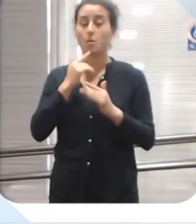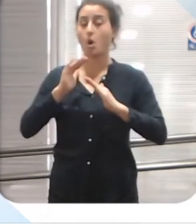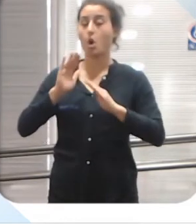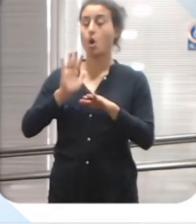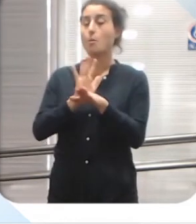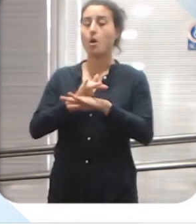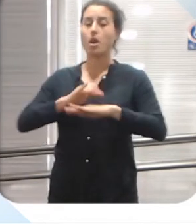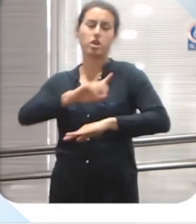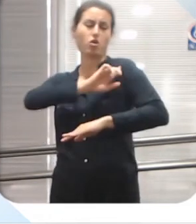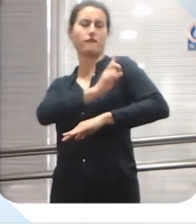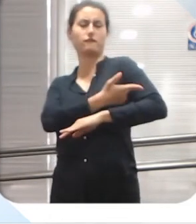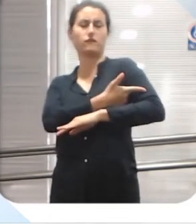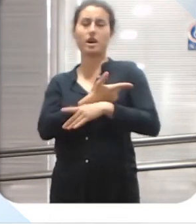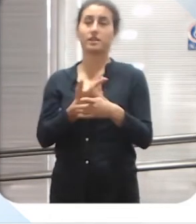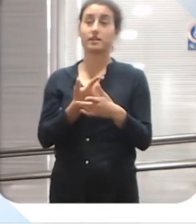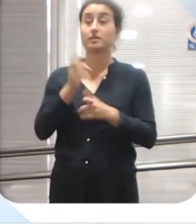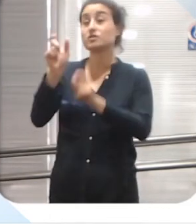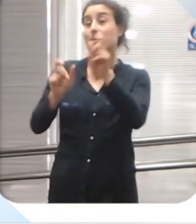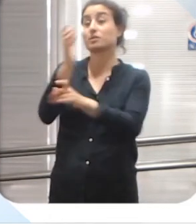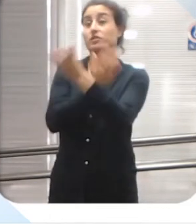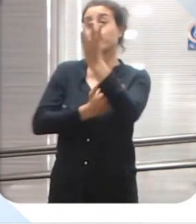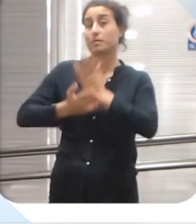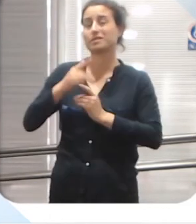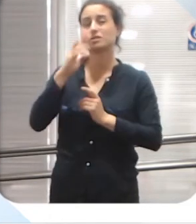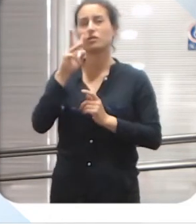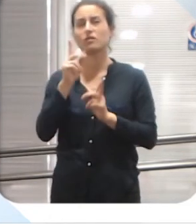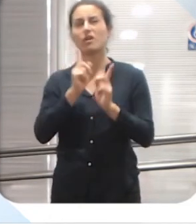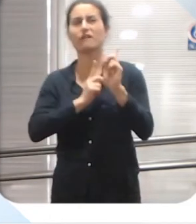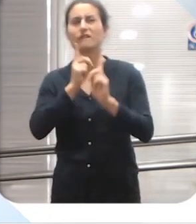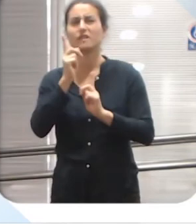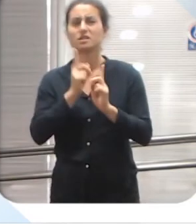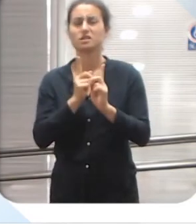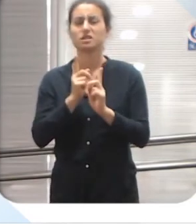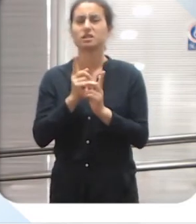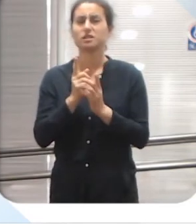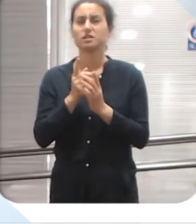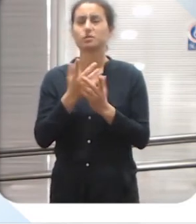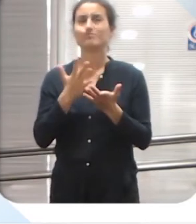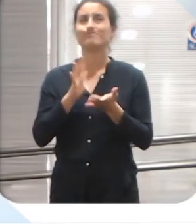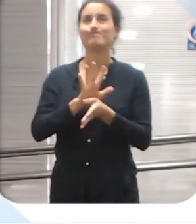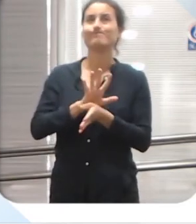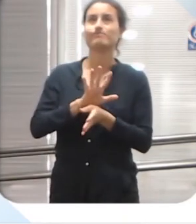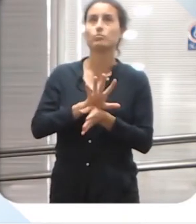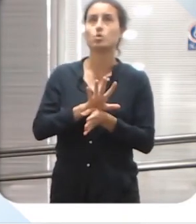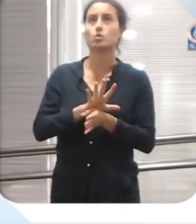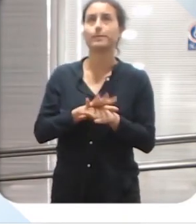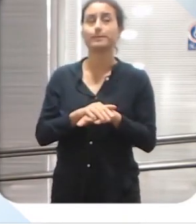niño es tan fuerte, y en las personas con discapacidad, yo veo a veces que parece que haber como un